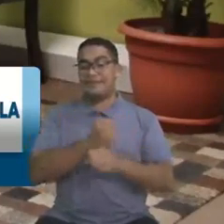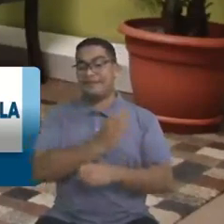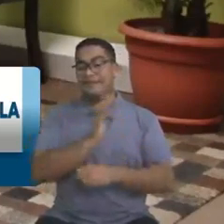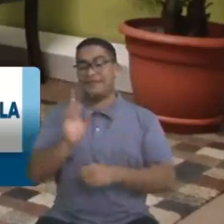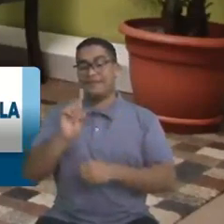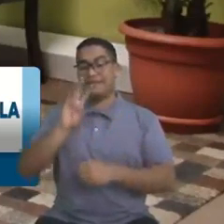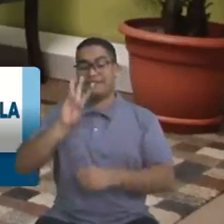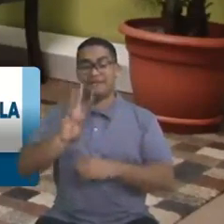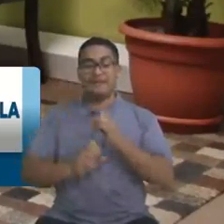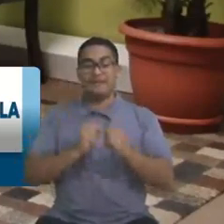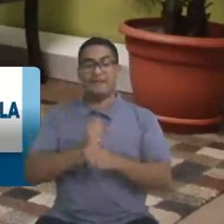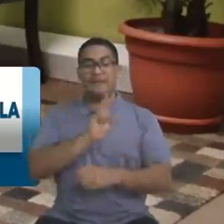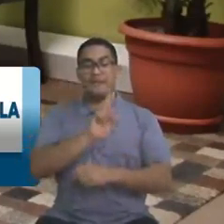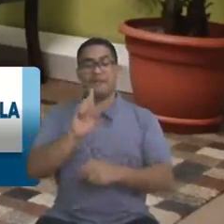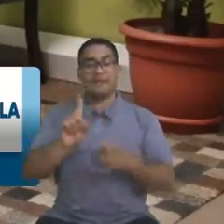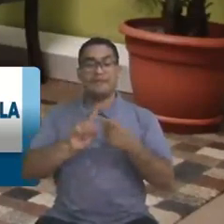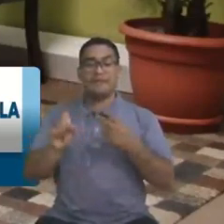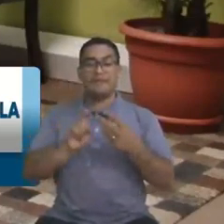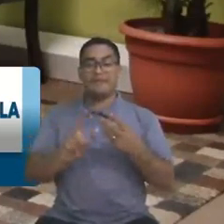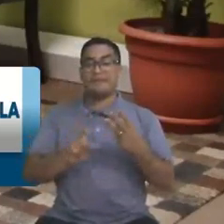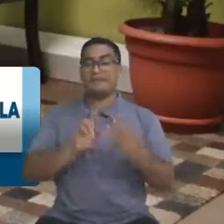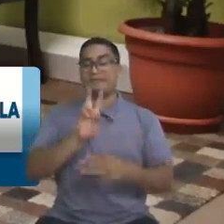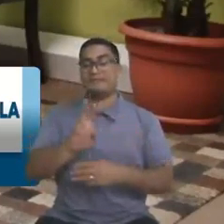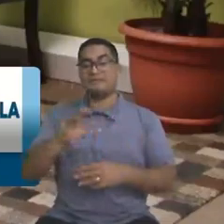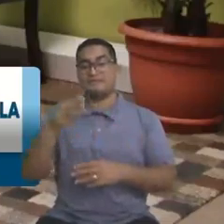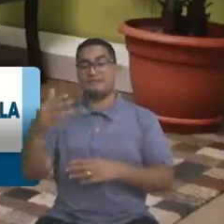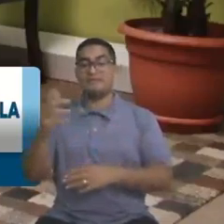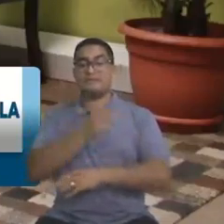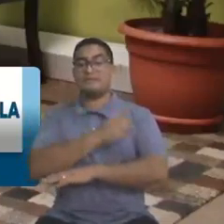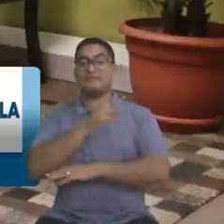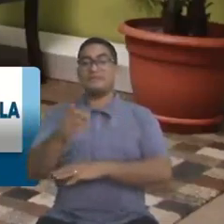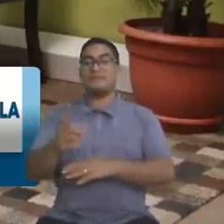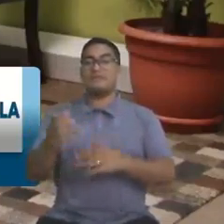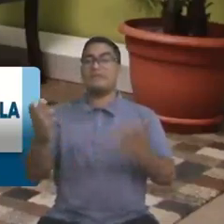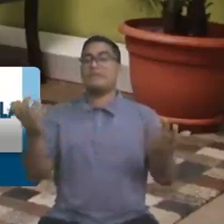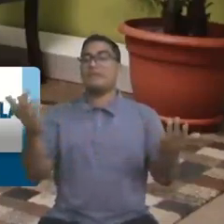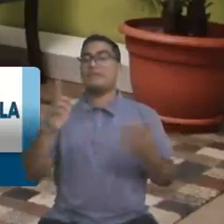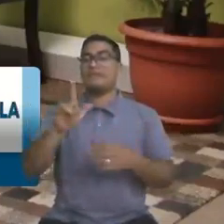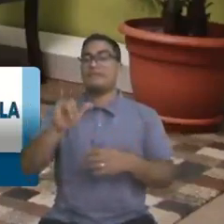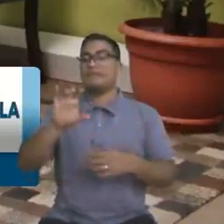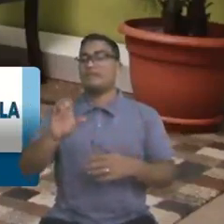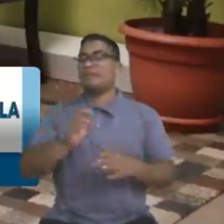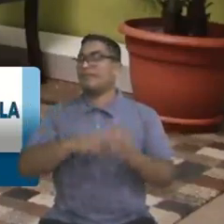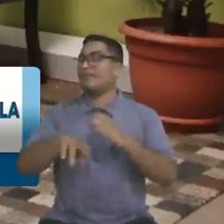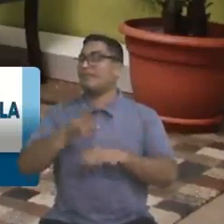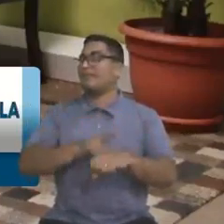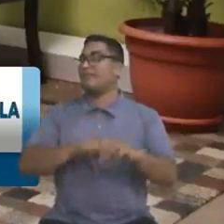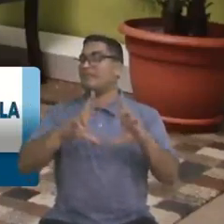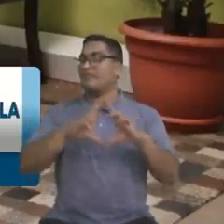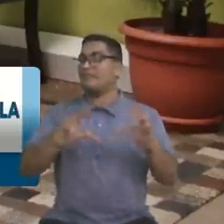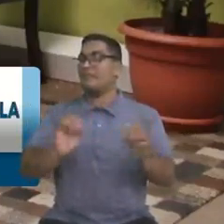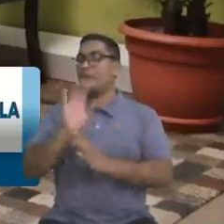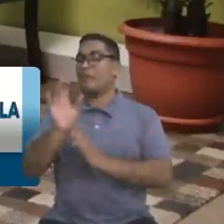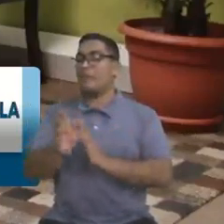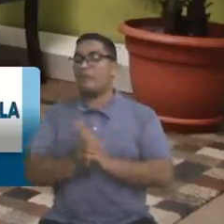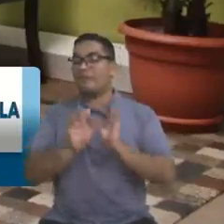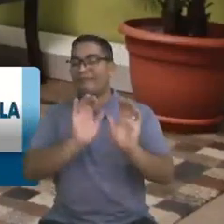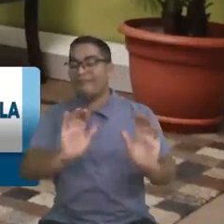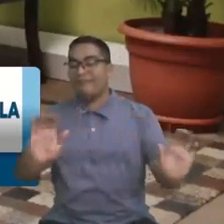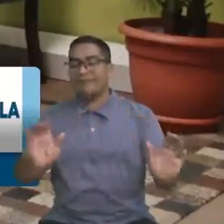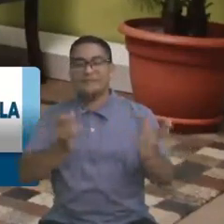133.600 en los colegios. 92. Estamos hablando de las escuelas primarias, ¿sí? Colegios de primaria, porque son niños